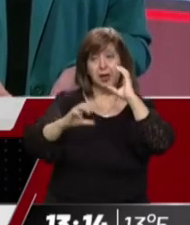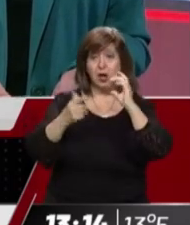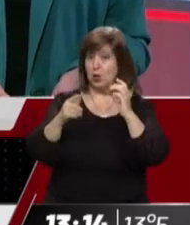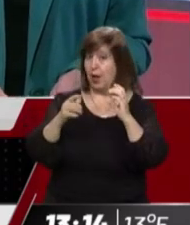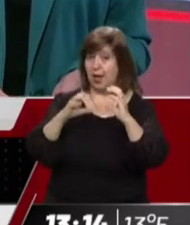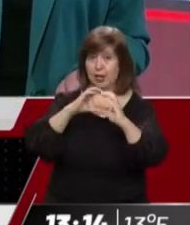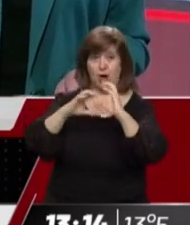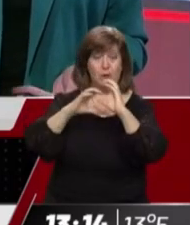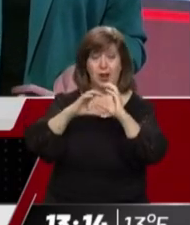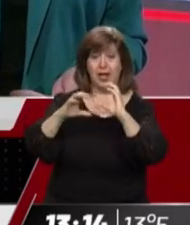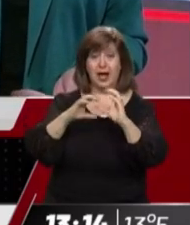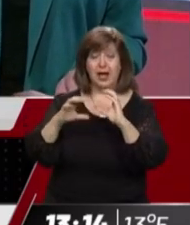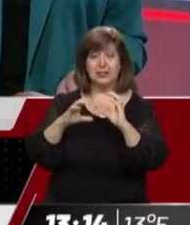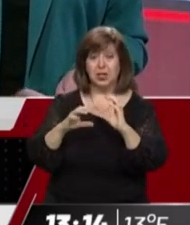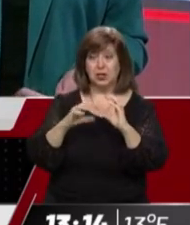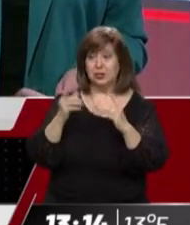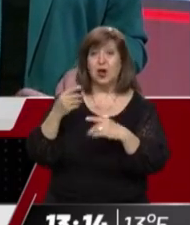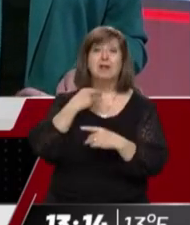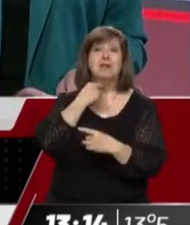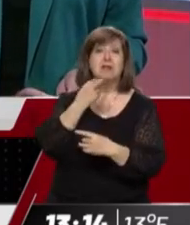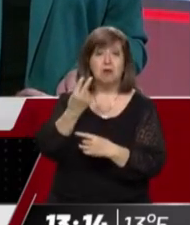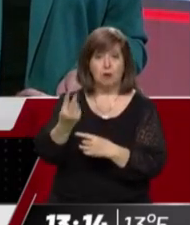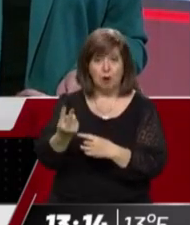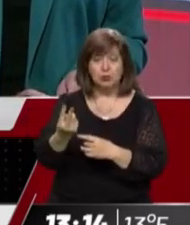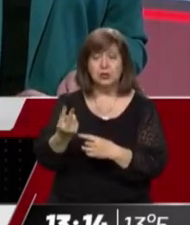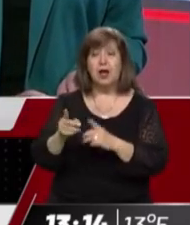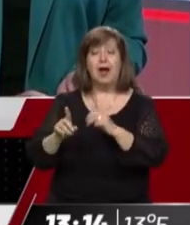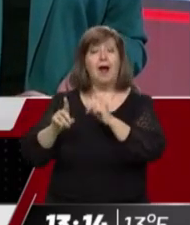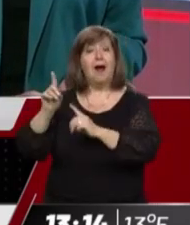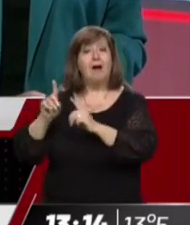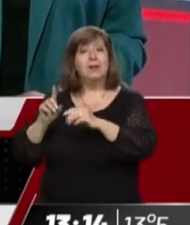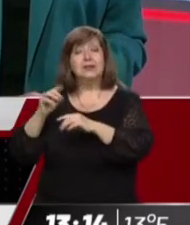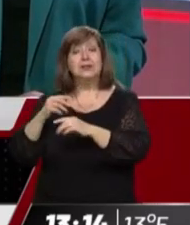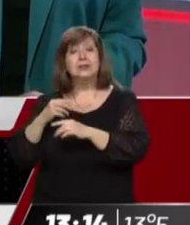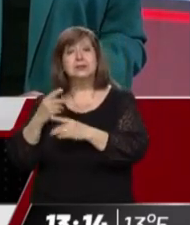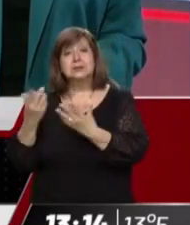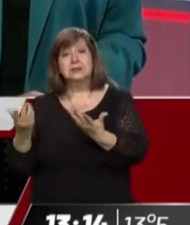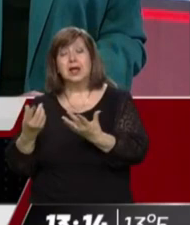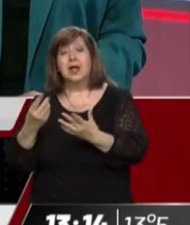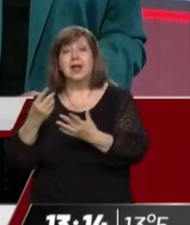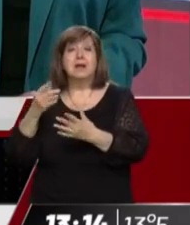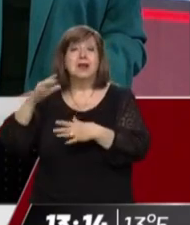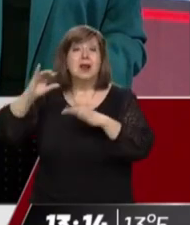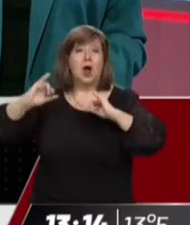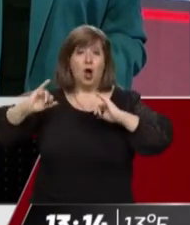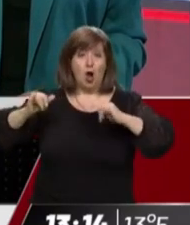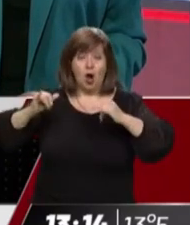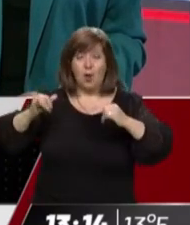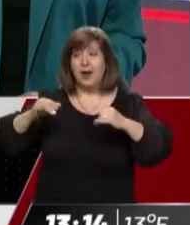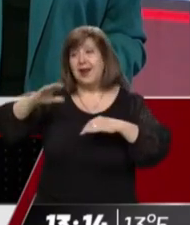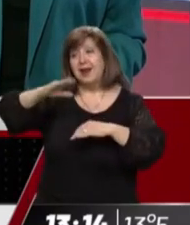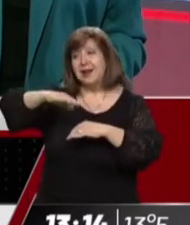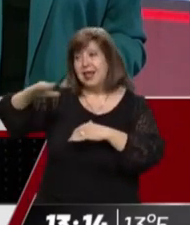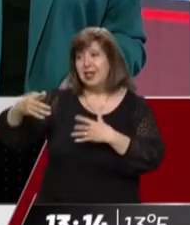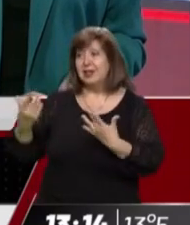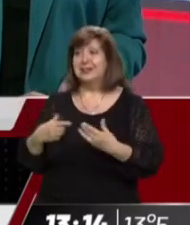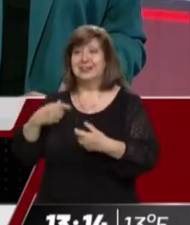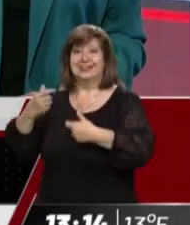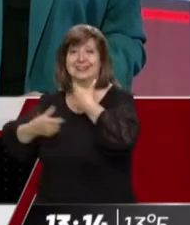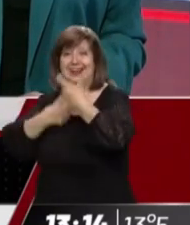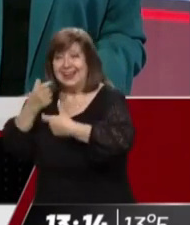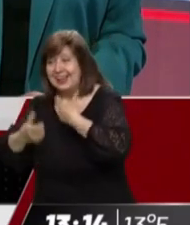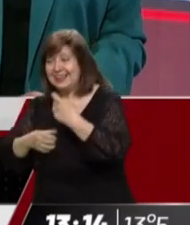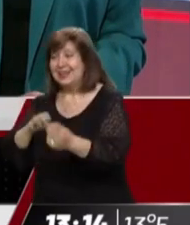está todo tan a mano, está todo tan romantizado, como que qué divertido, esto me hace